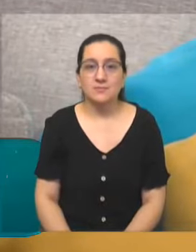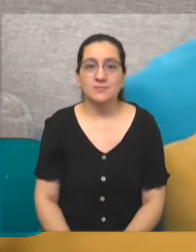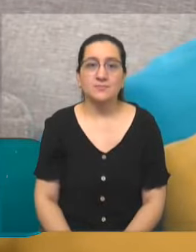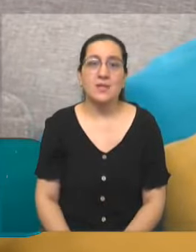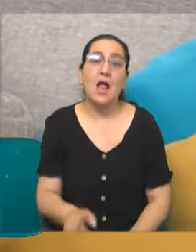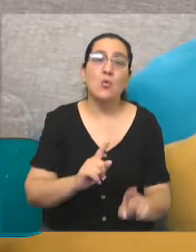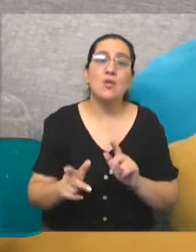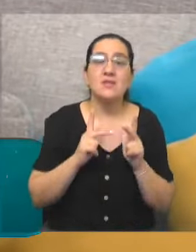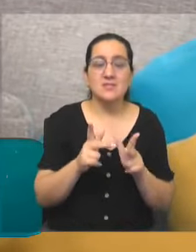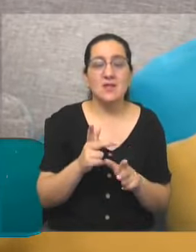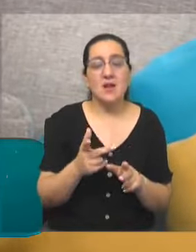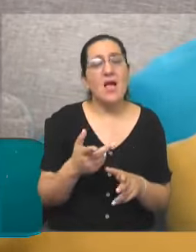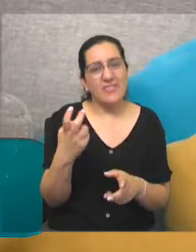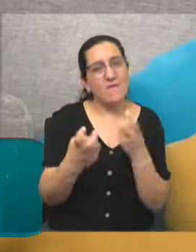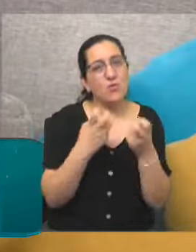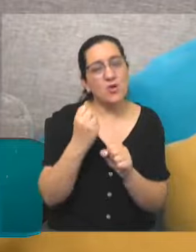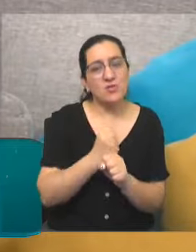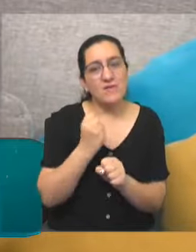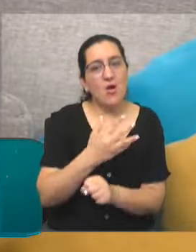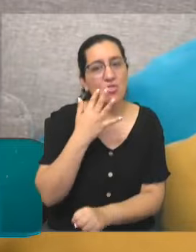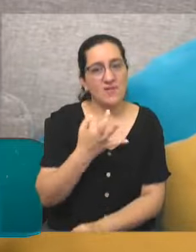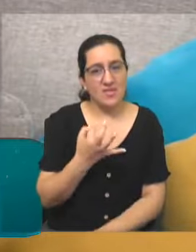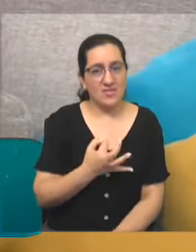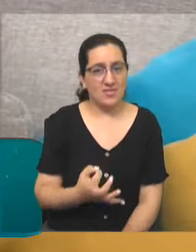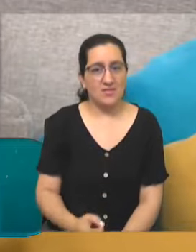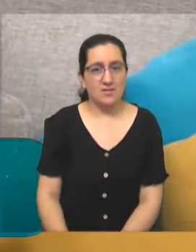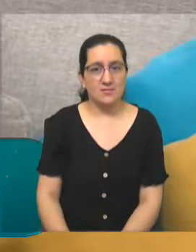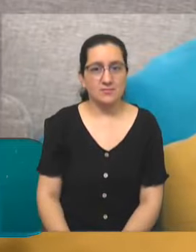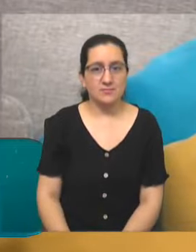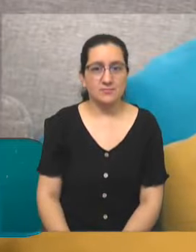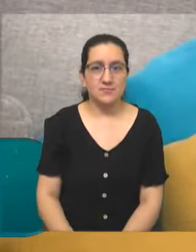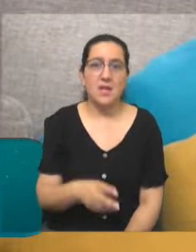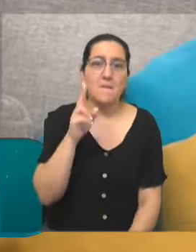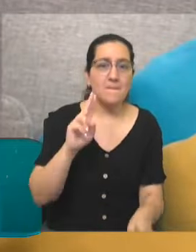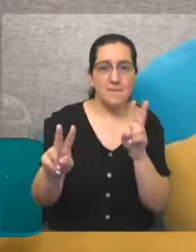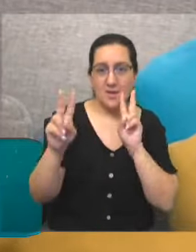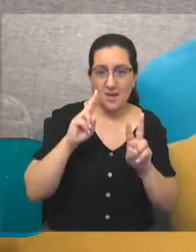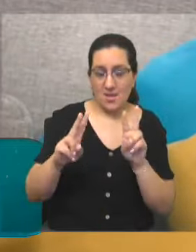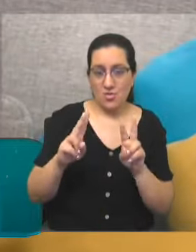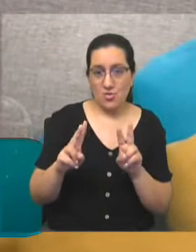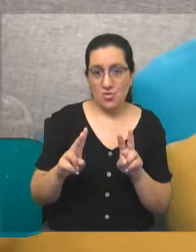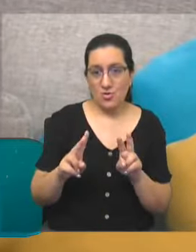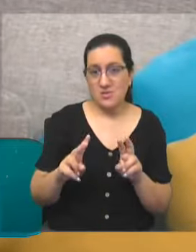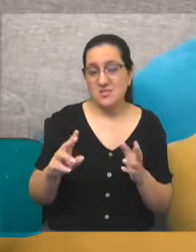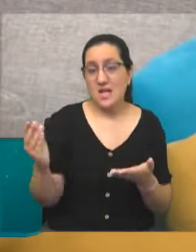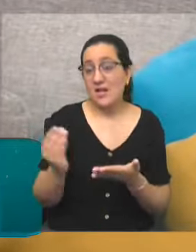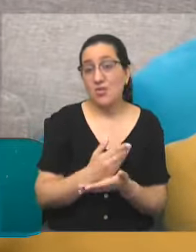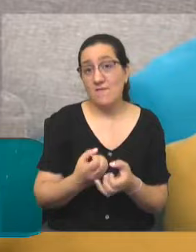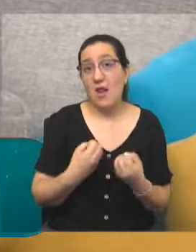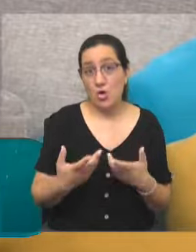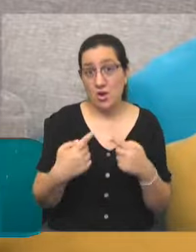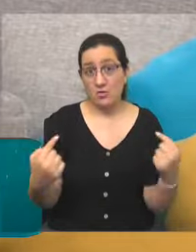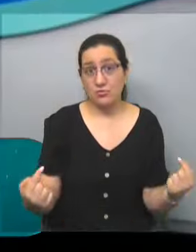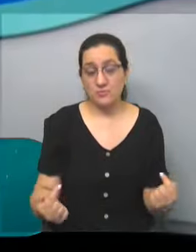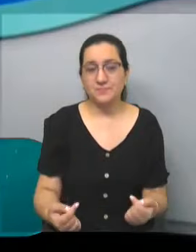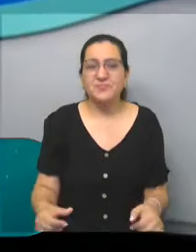serio, y con muchísimo prejuicio y mirando y quitándole valor a las cosas que él quería hacer. ¿Y qué hay